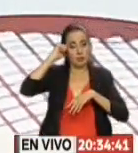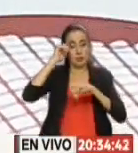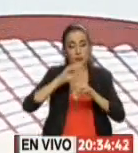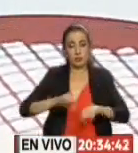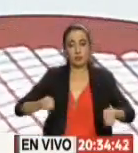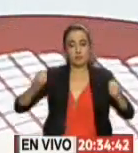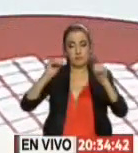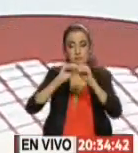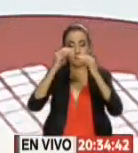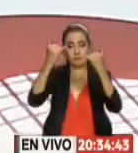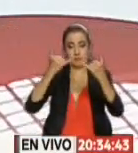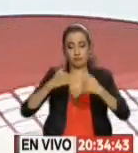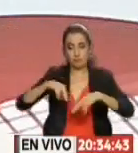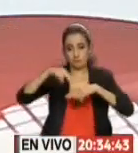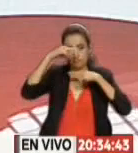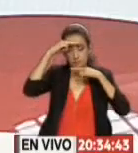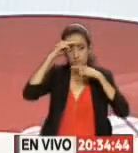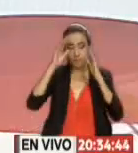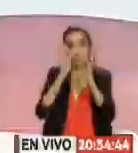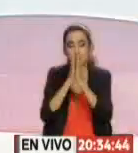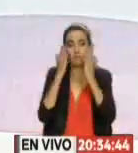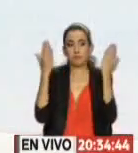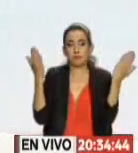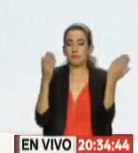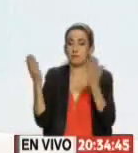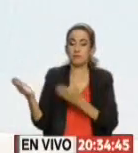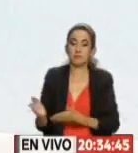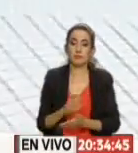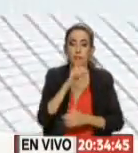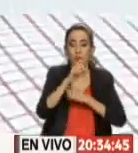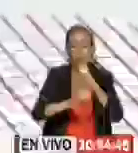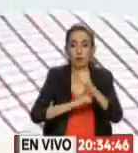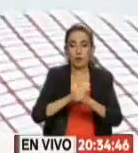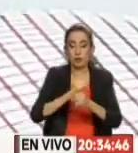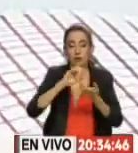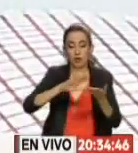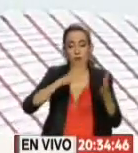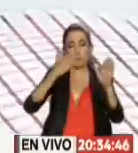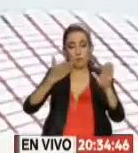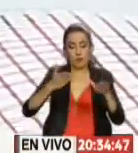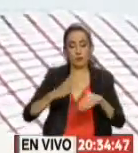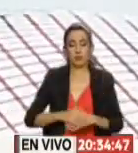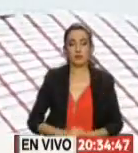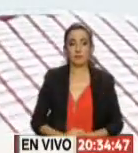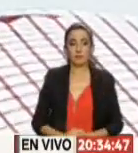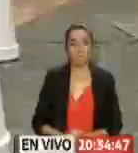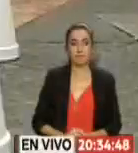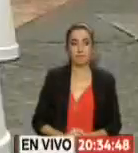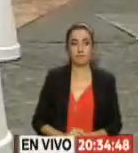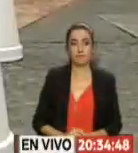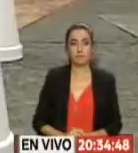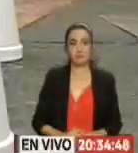colegas de Diario El Comercio tras un año de su secuestro y asesinato en la frontera norte.